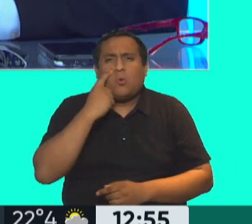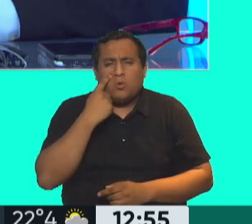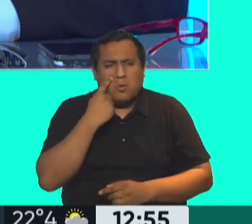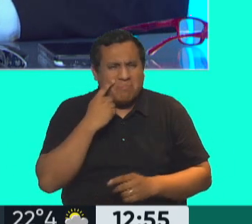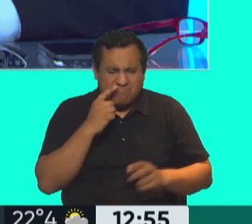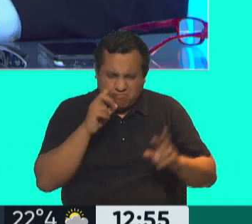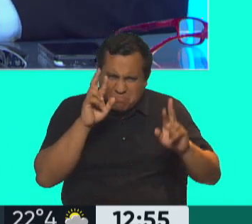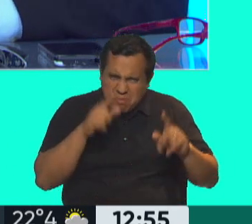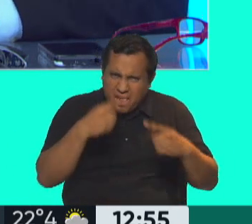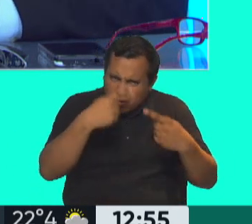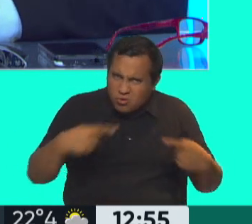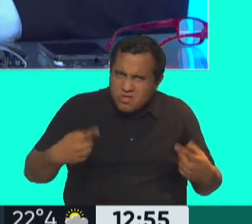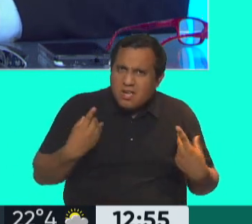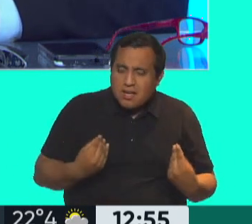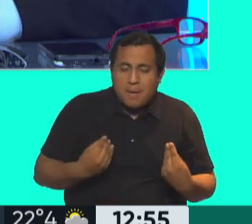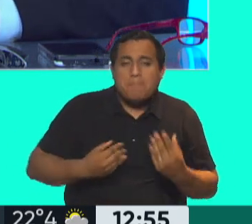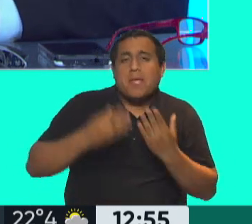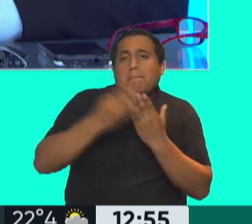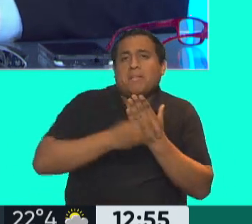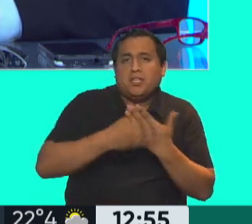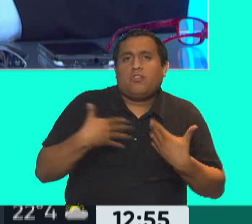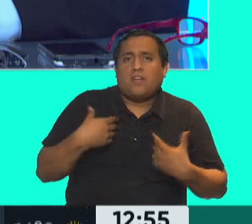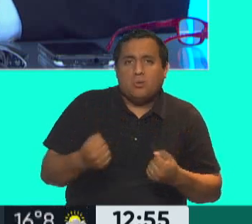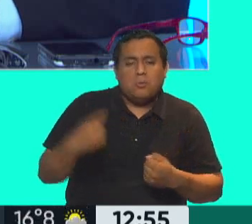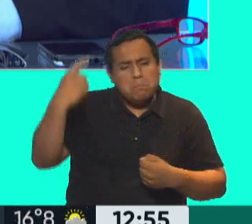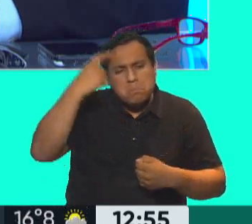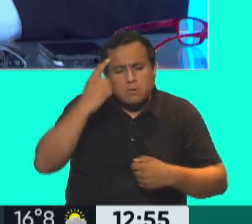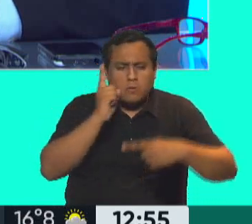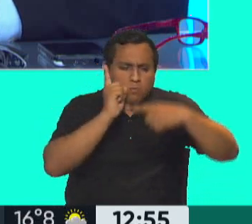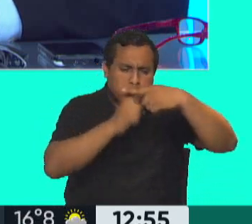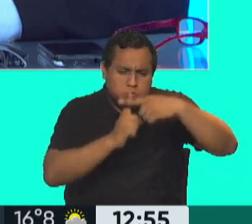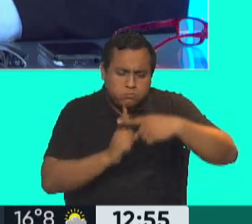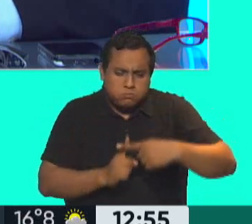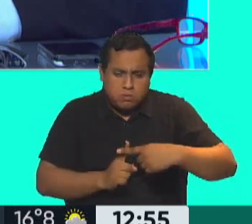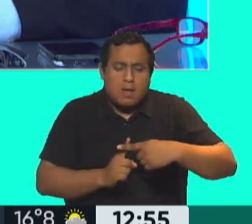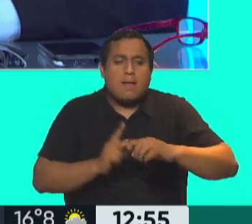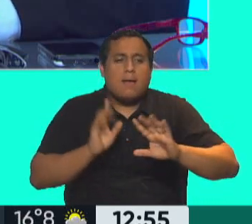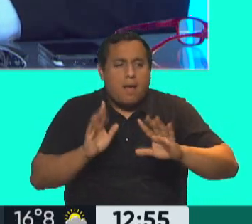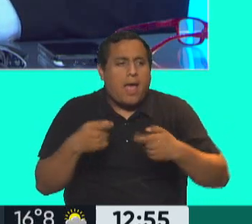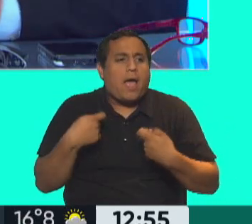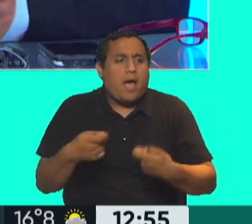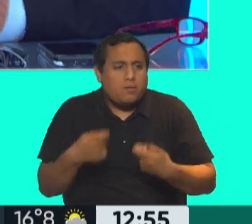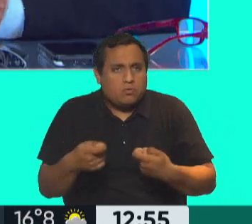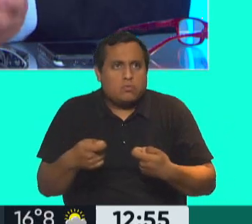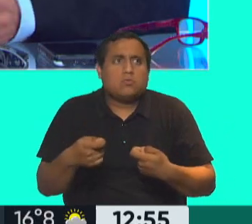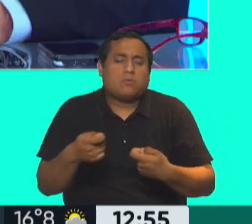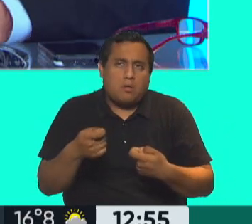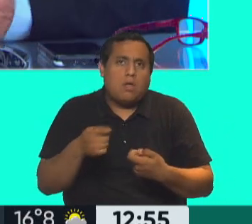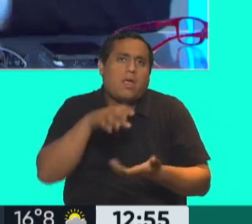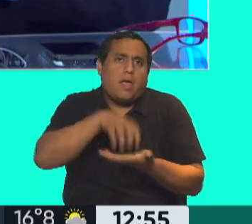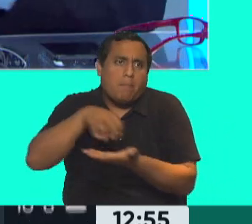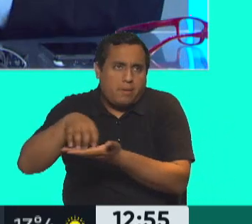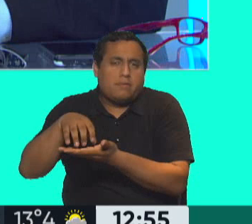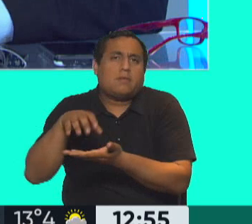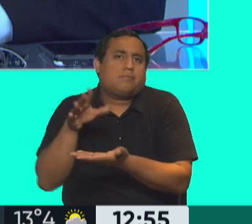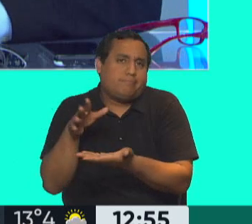fórmula? Es la ecuación que el Ministerio de Salud estableció con respecto a la estructura de costos del sector, un